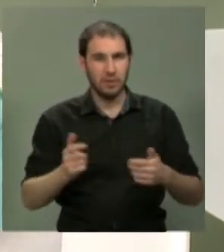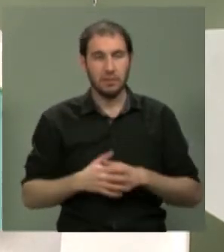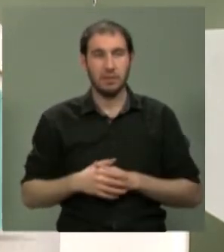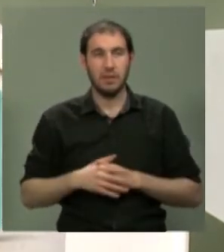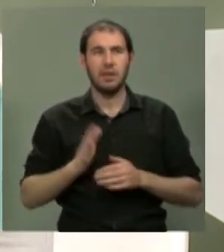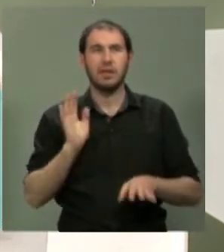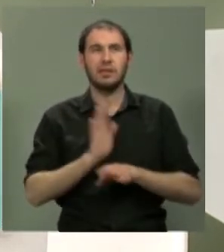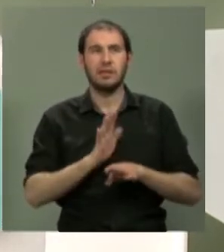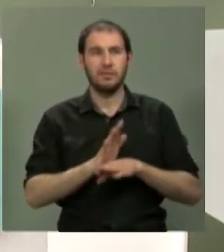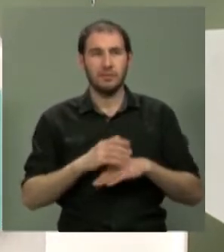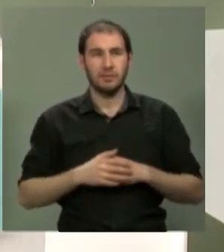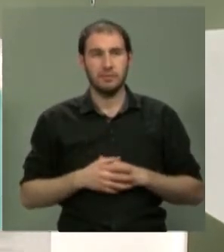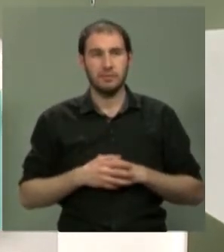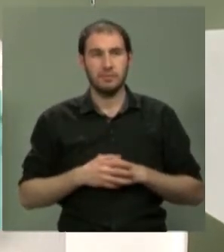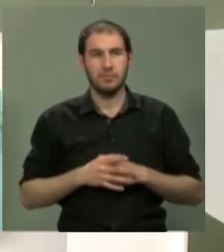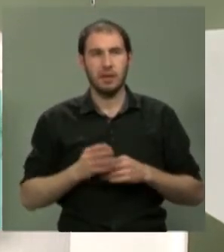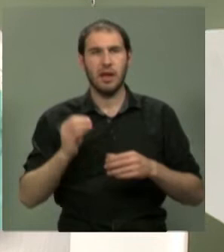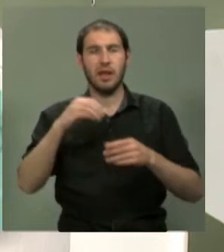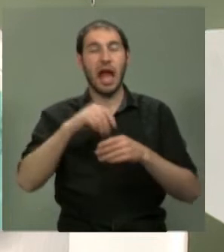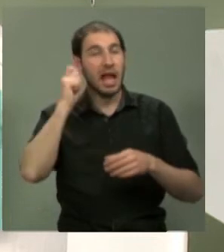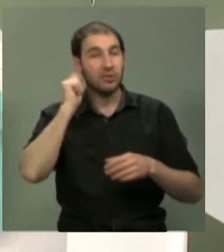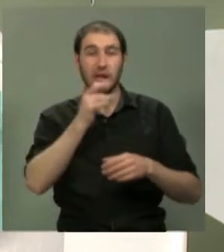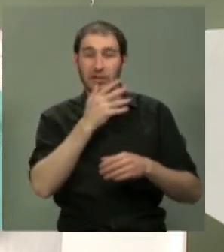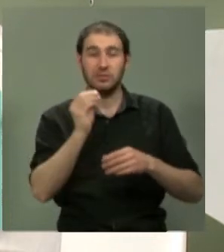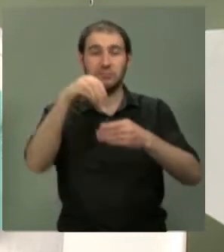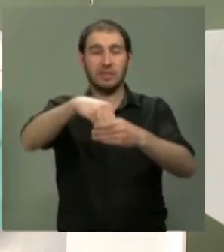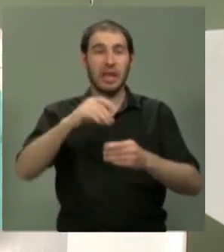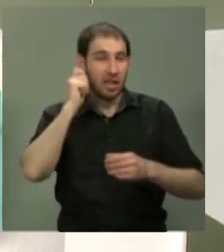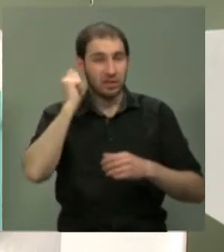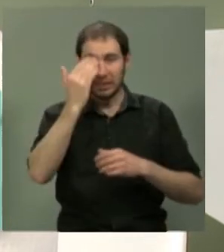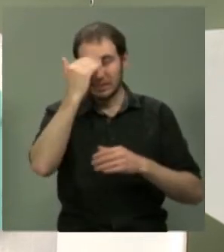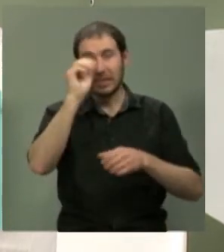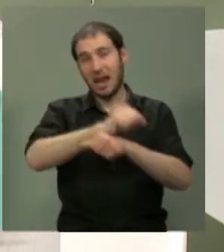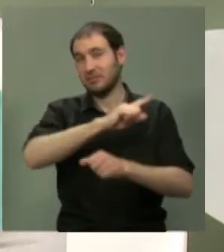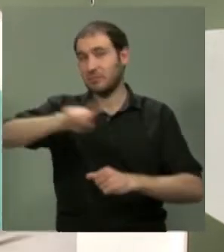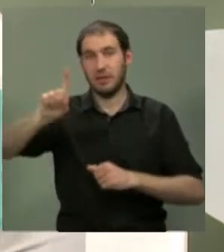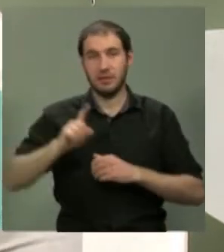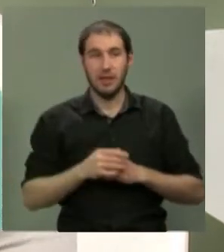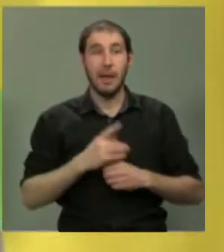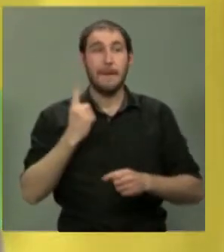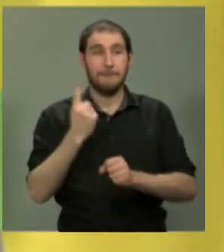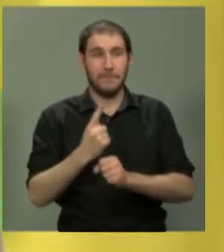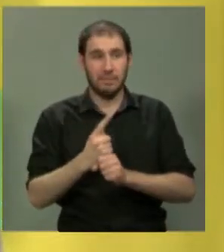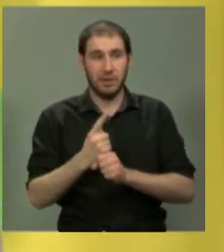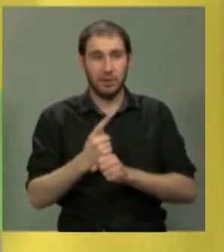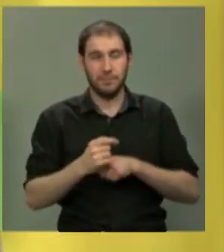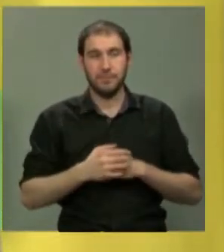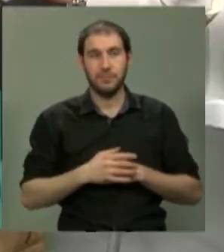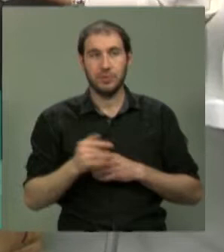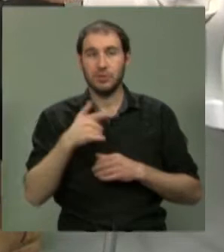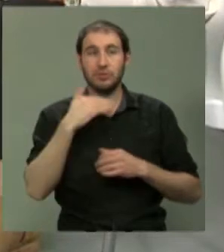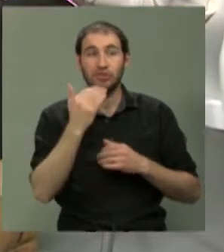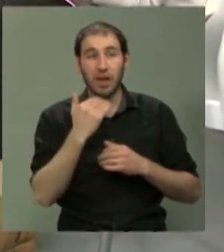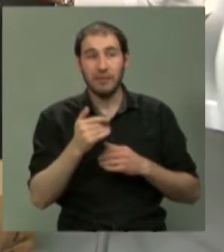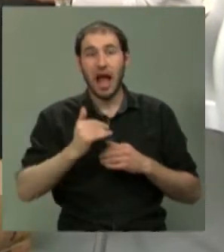en lo que significa meter a un chico de 14 años o de 15 años a la cárcel. En primer lugar, si no estamos sabiendo qué